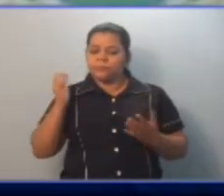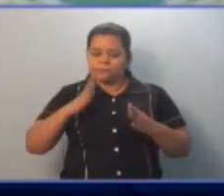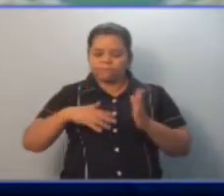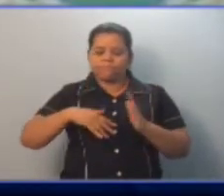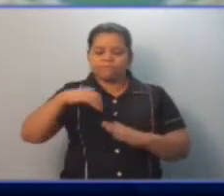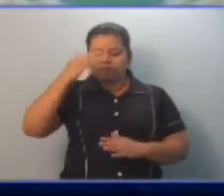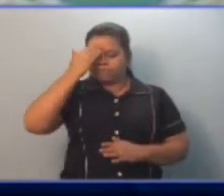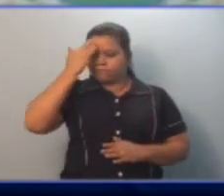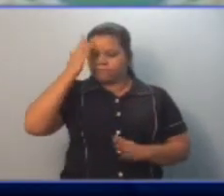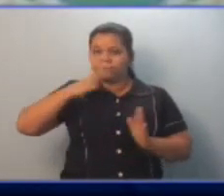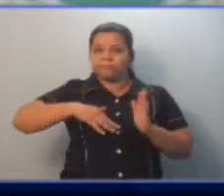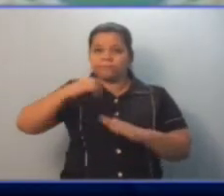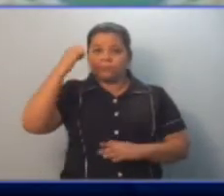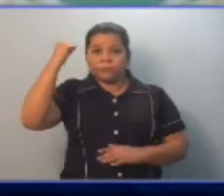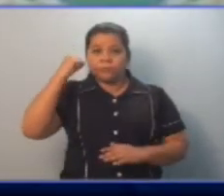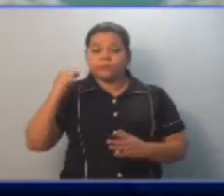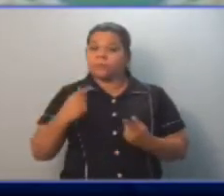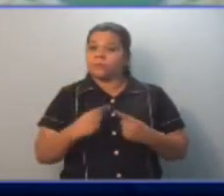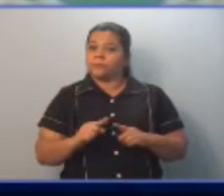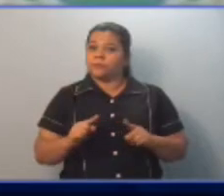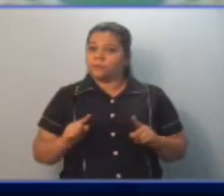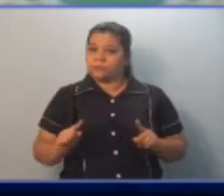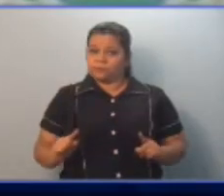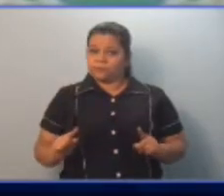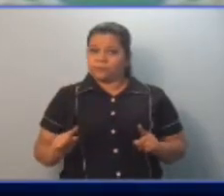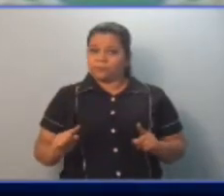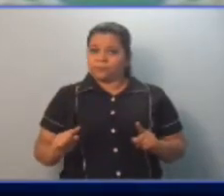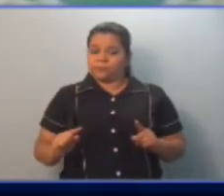relevantes, diría yo, para